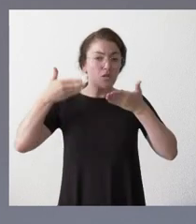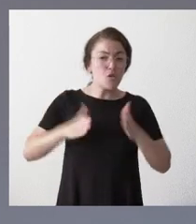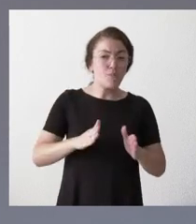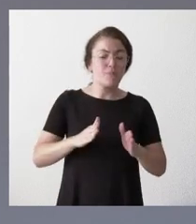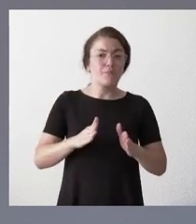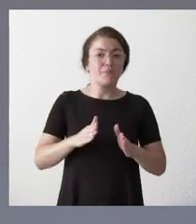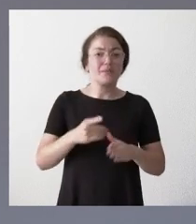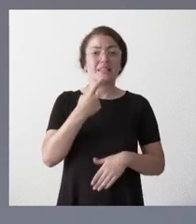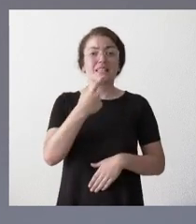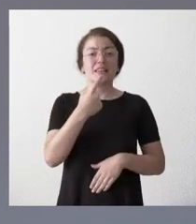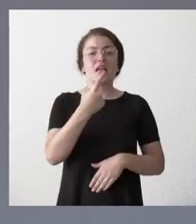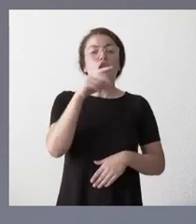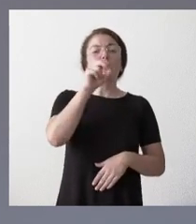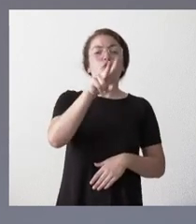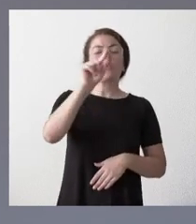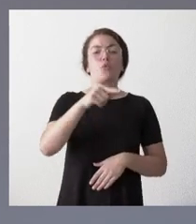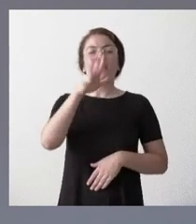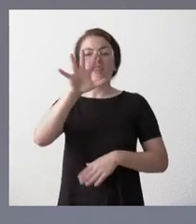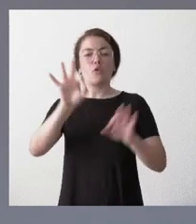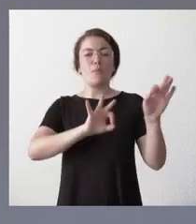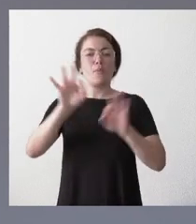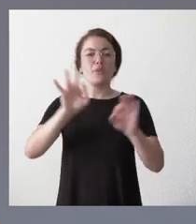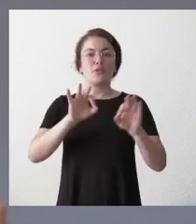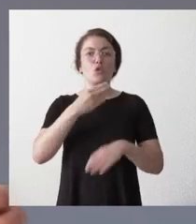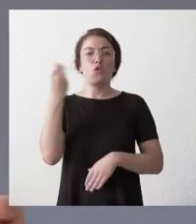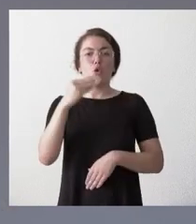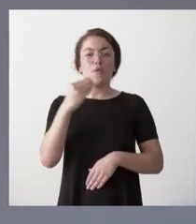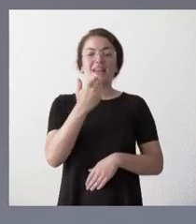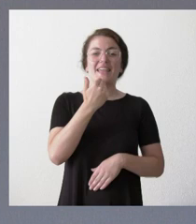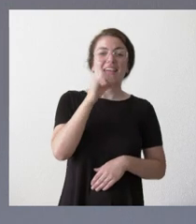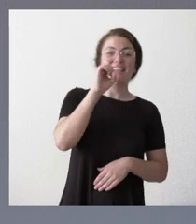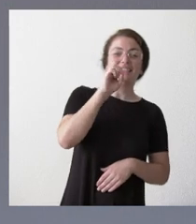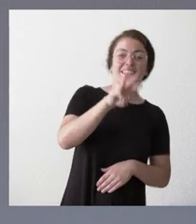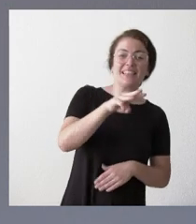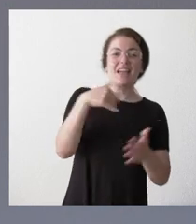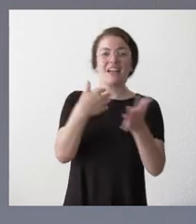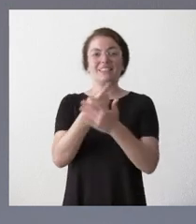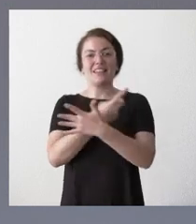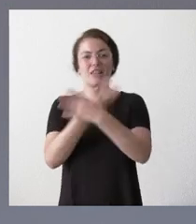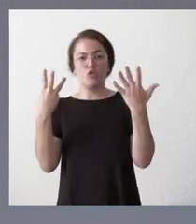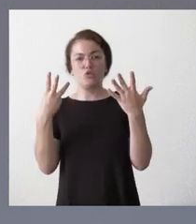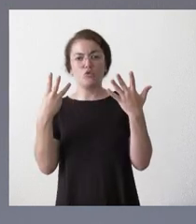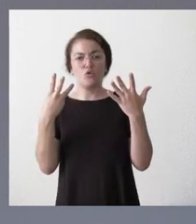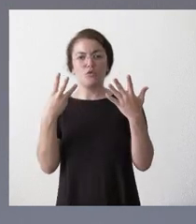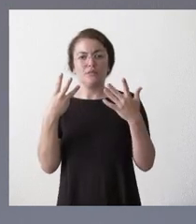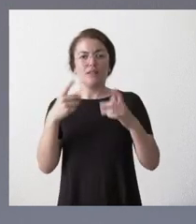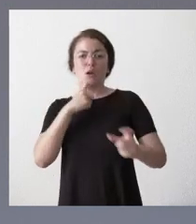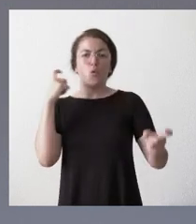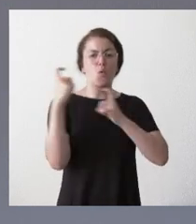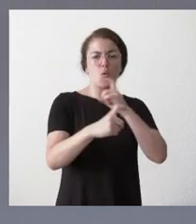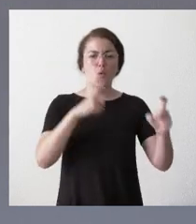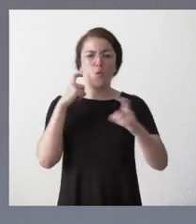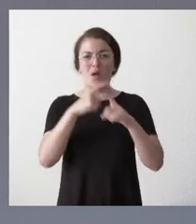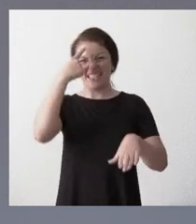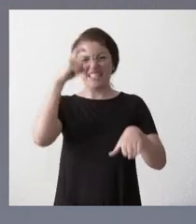los adolescentes entre 13 y 18 años ejercen violencia psicológica hacia los padres y